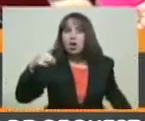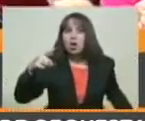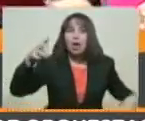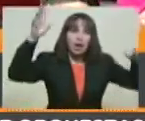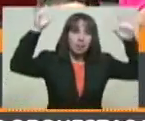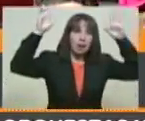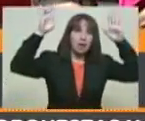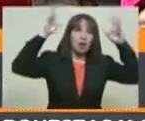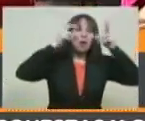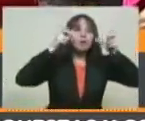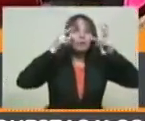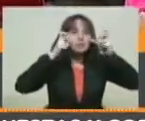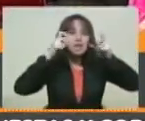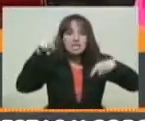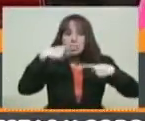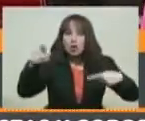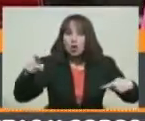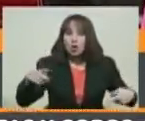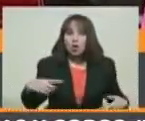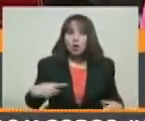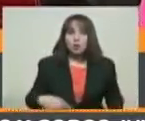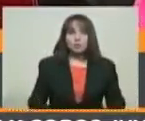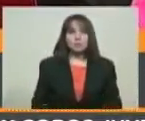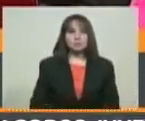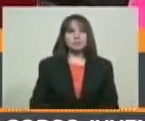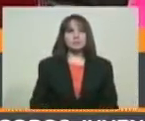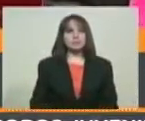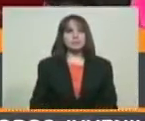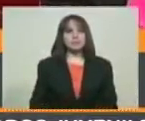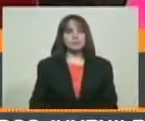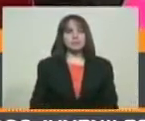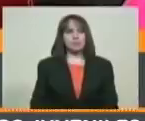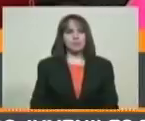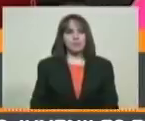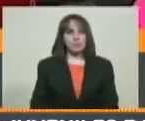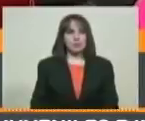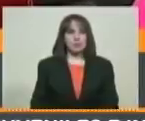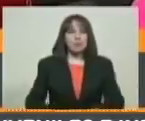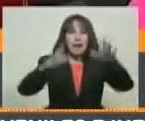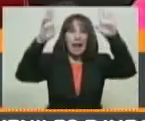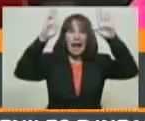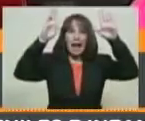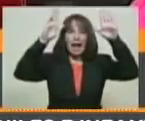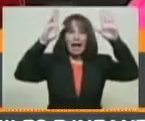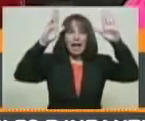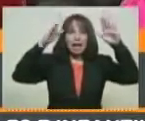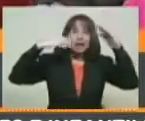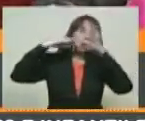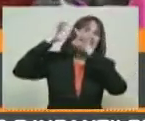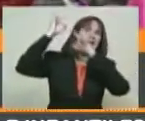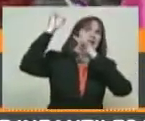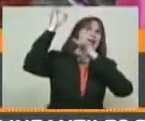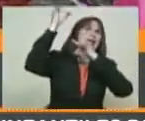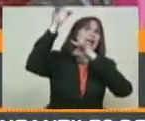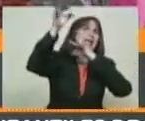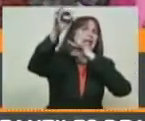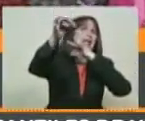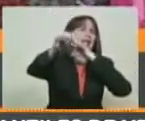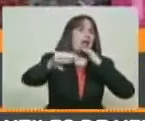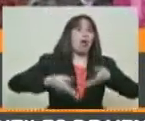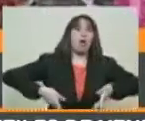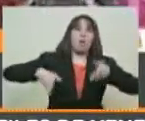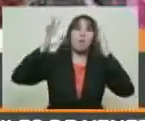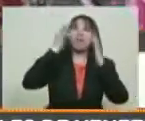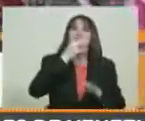Levanten la mano los que escuchan bien el sonido. Mira, están levantando la mano por allá por los bloques verdes con